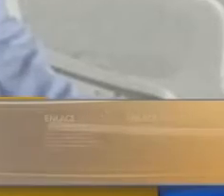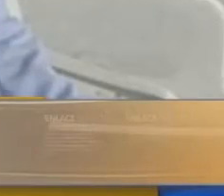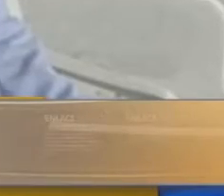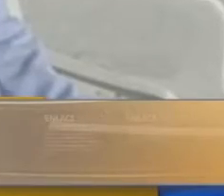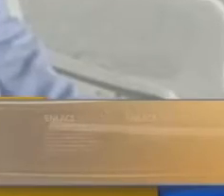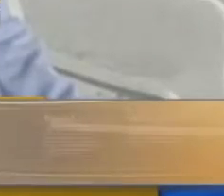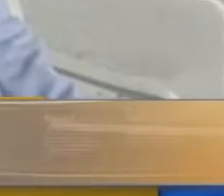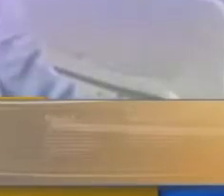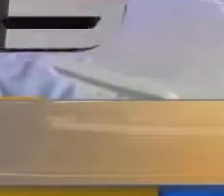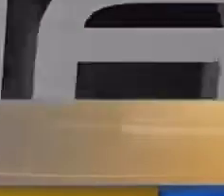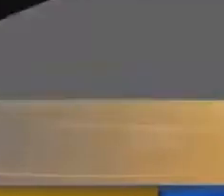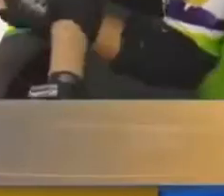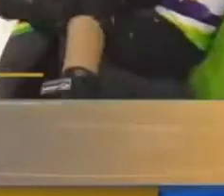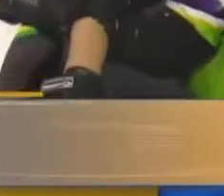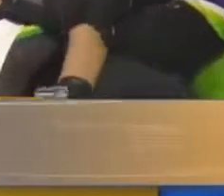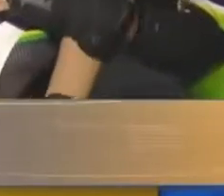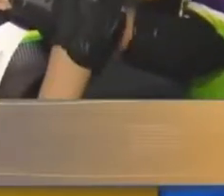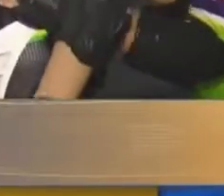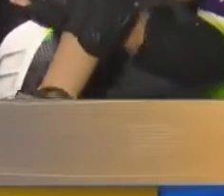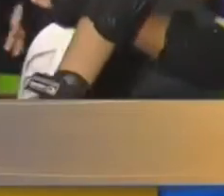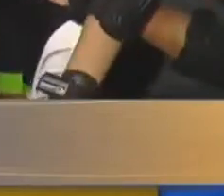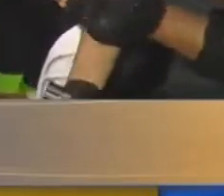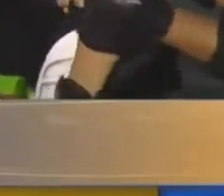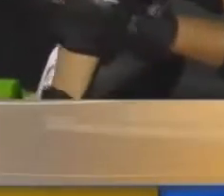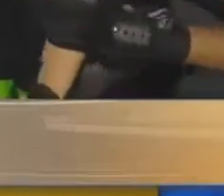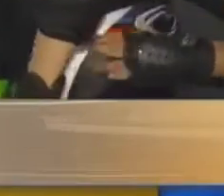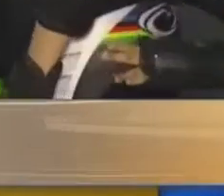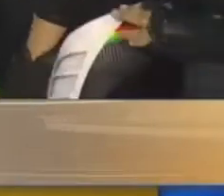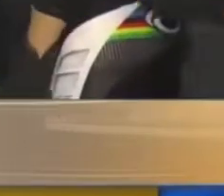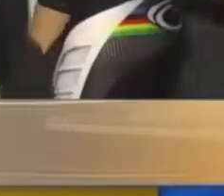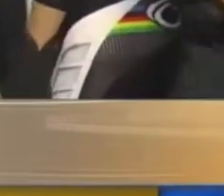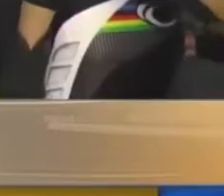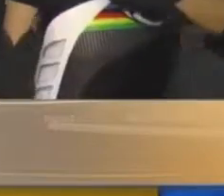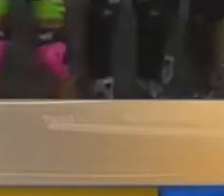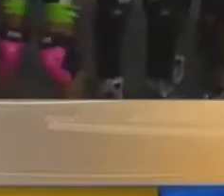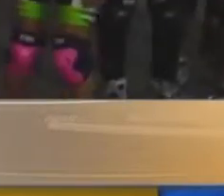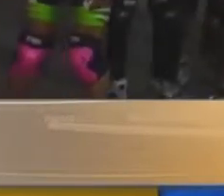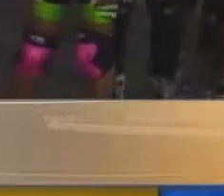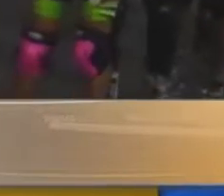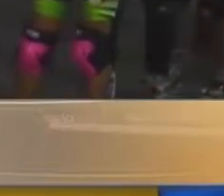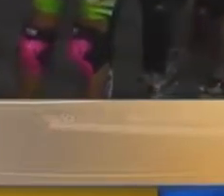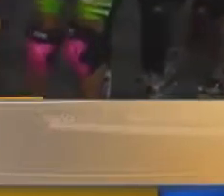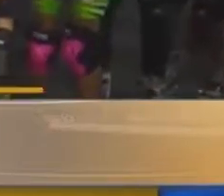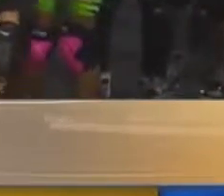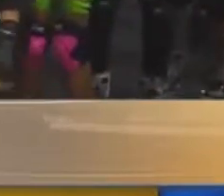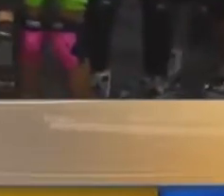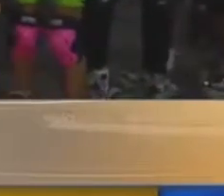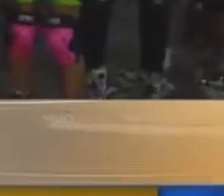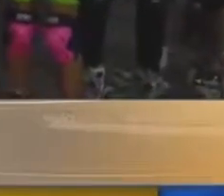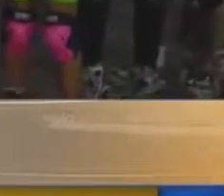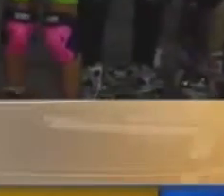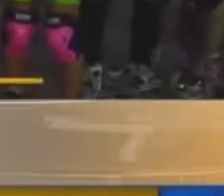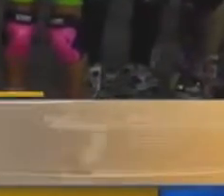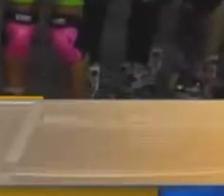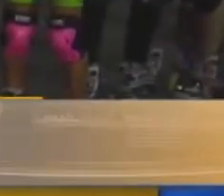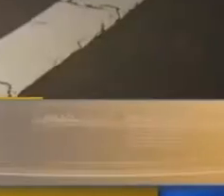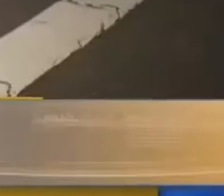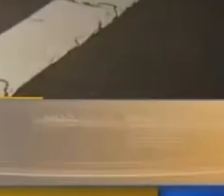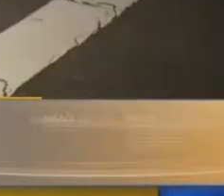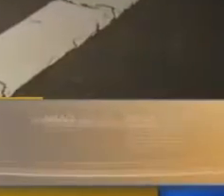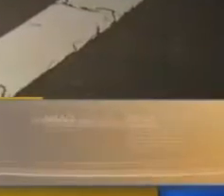finales de 1998. En los deportes, Club de Patinaje Águilas ultima detalles para tercer festival municipal. Más de